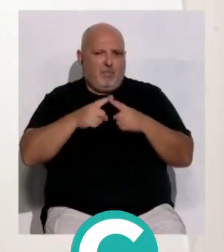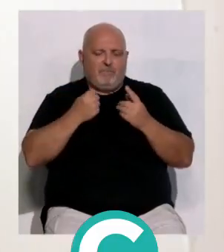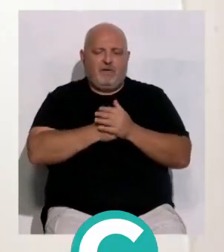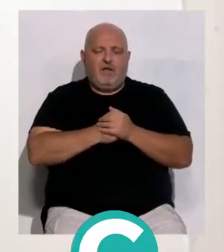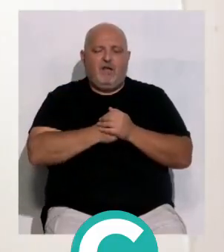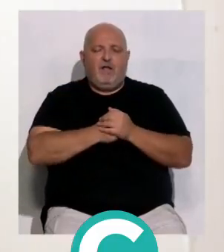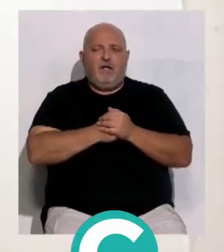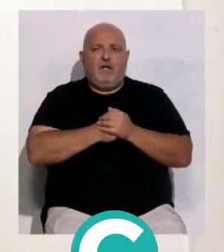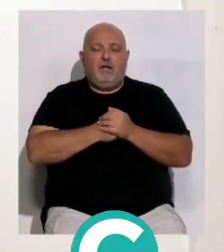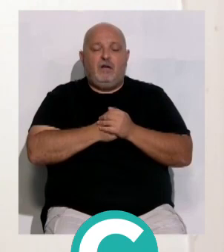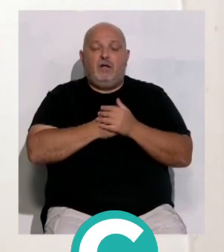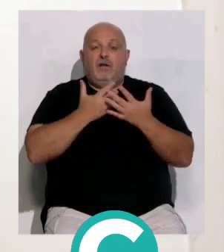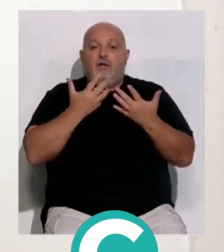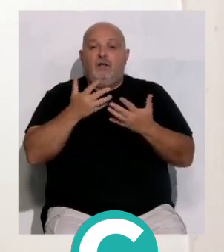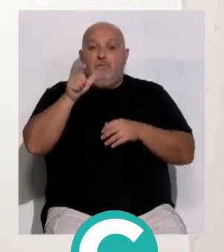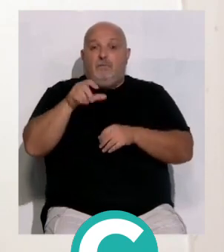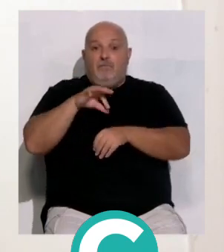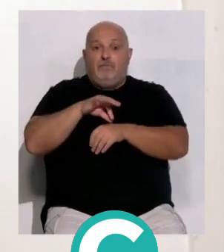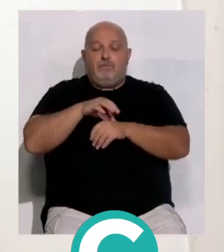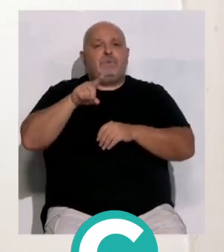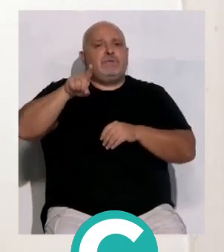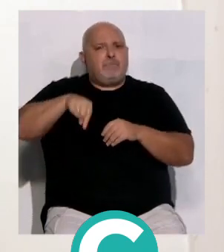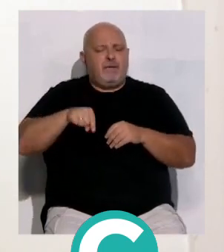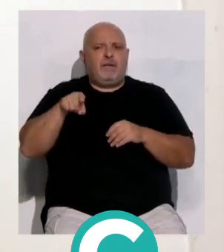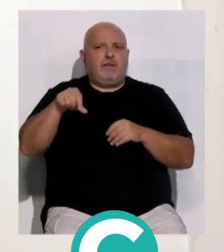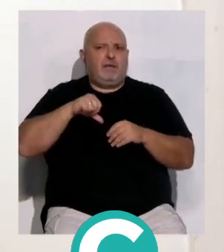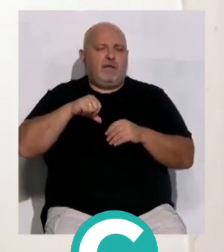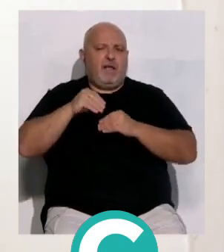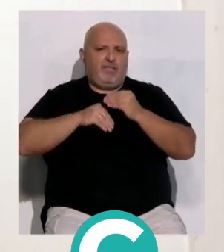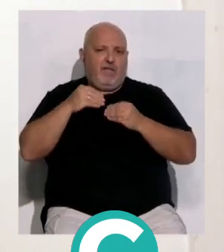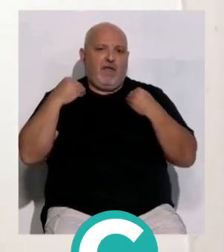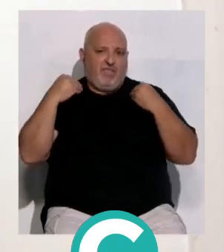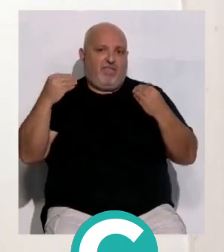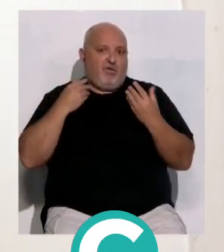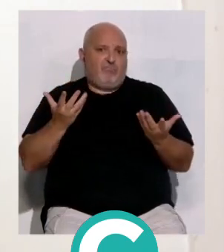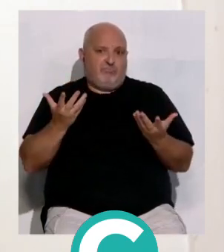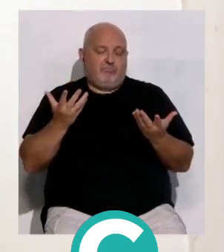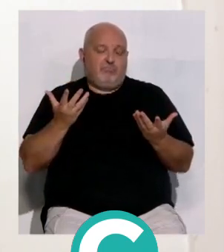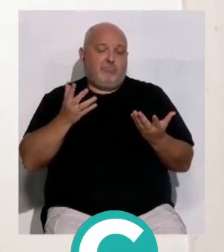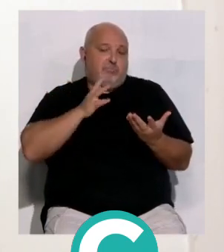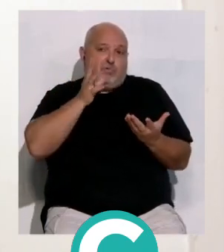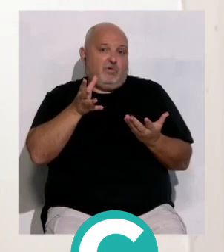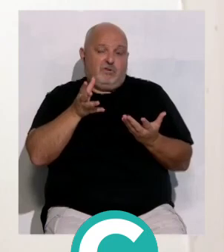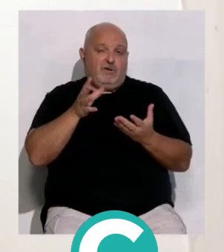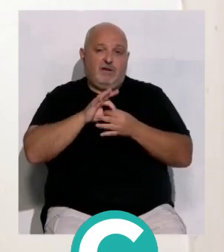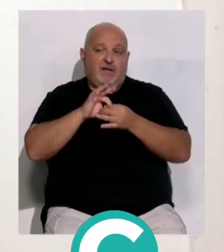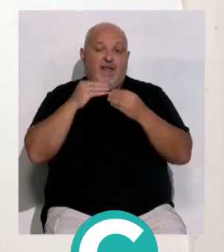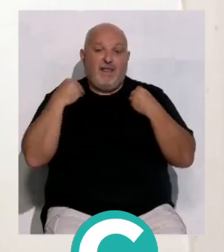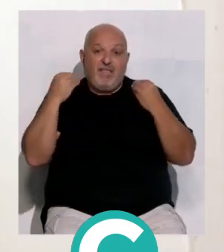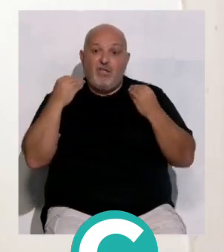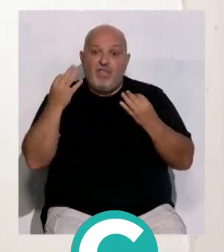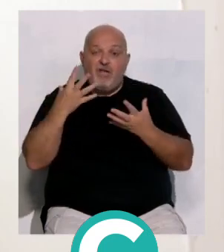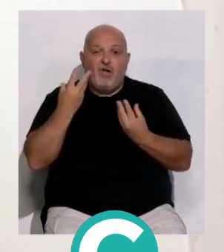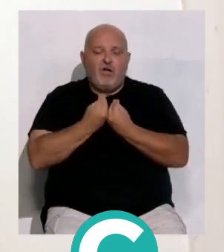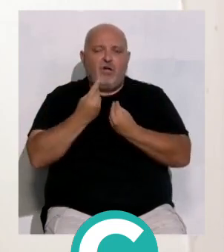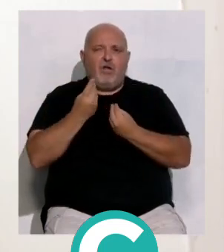En el caso de un paciente enfermo, también tiene que realizar ejercicio, pero claro, la indicación del ejercicio tiene